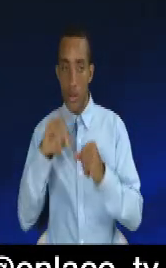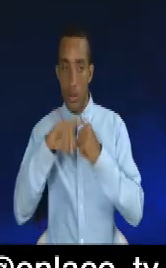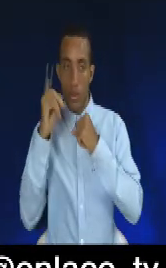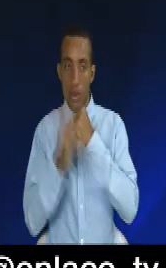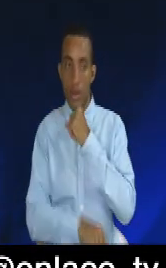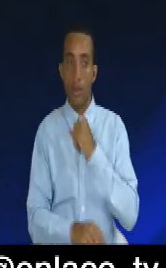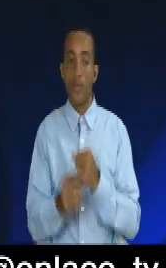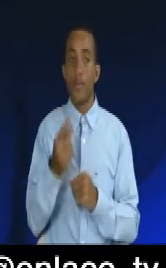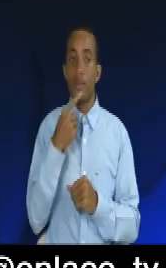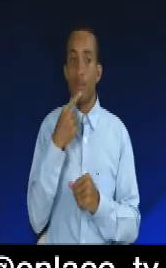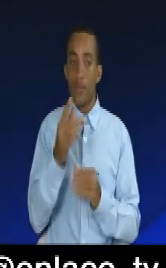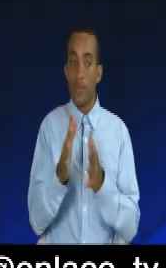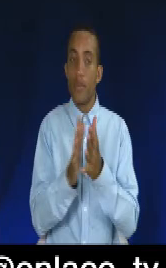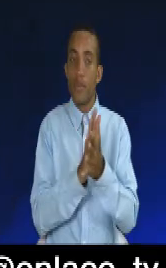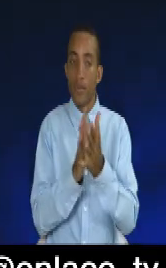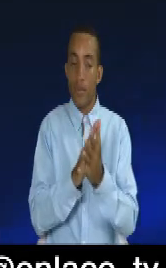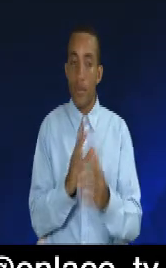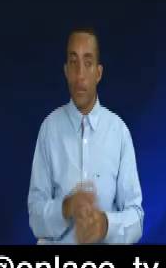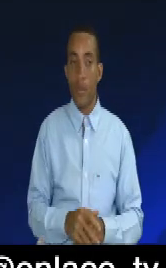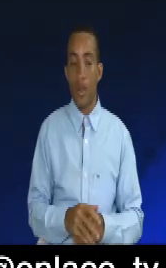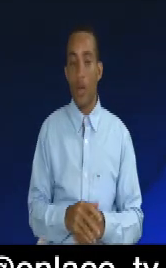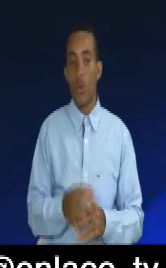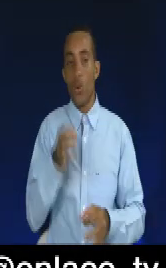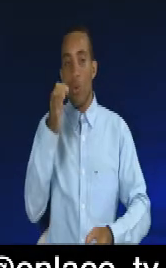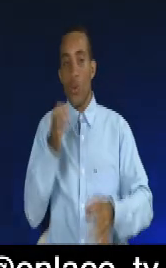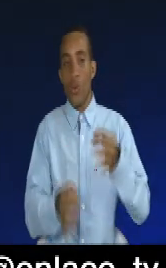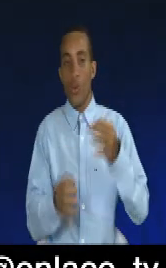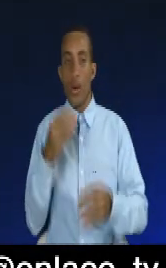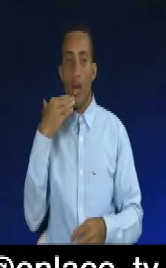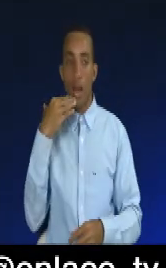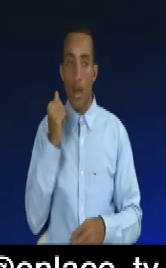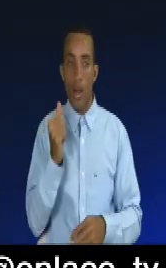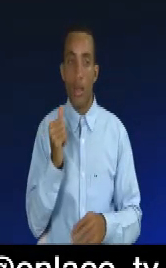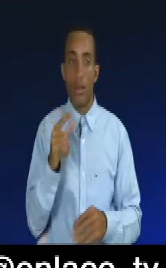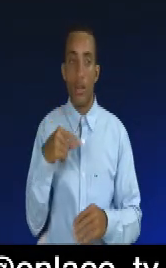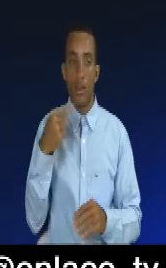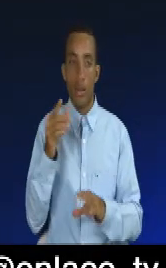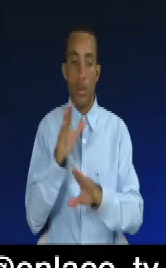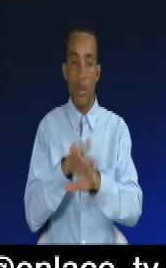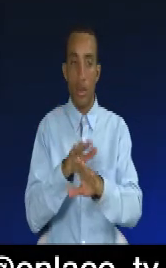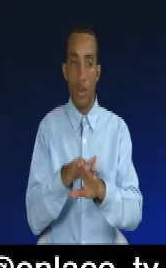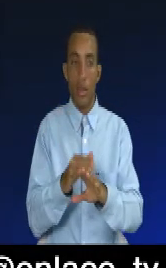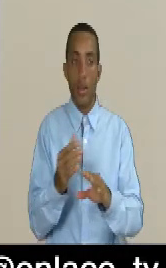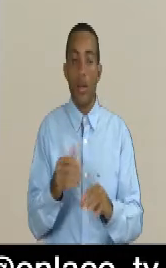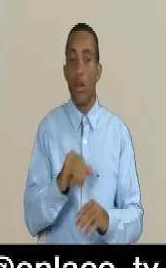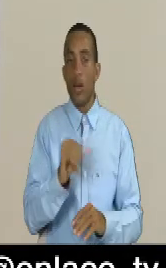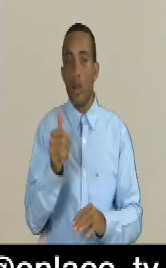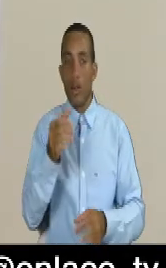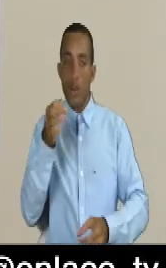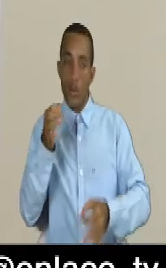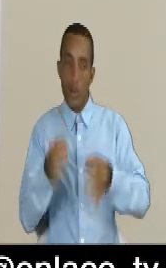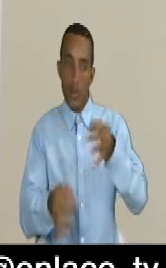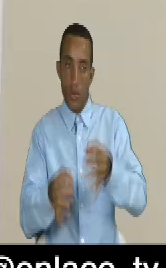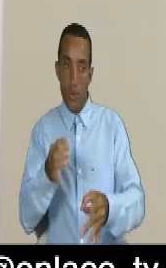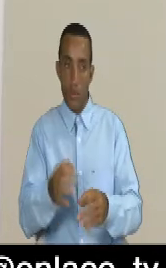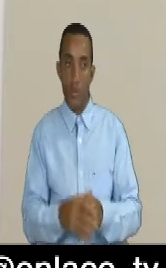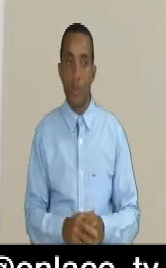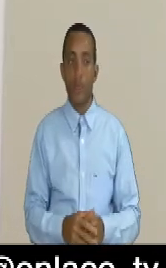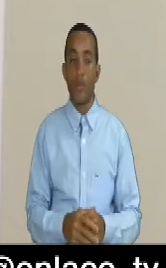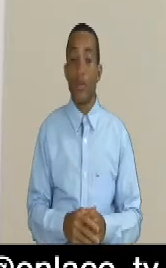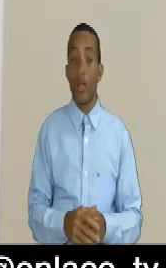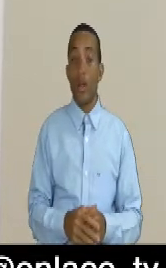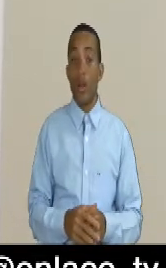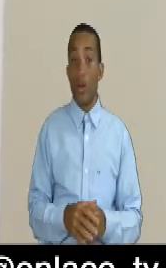Público expuso los motivos que la jueza tuvo para proceder como lo hizo al remitirlo actuado a otra instancia judicial. Entonces lo que hace la juez de